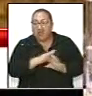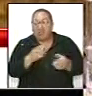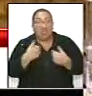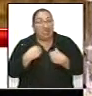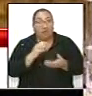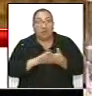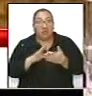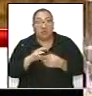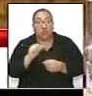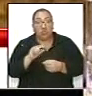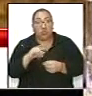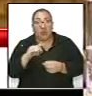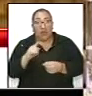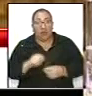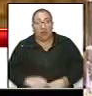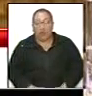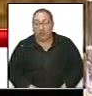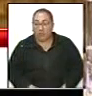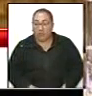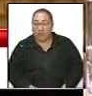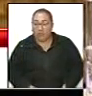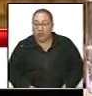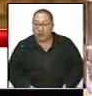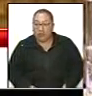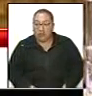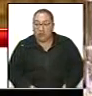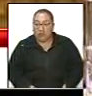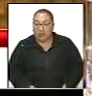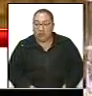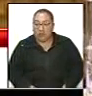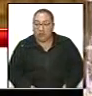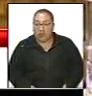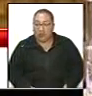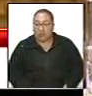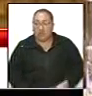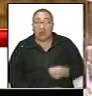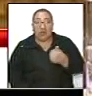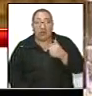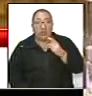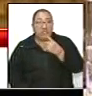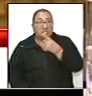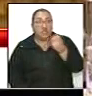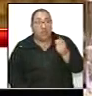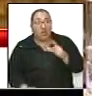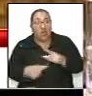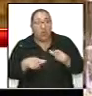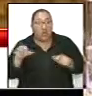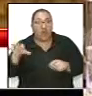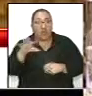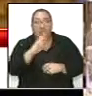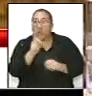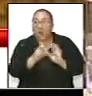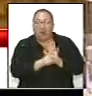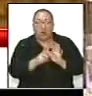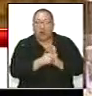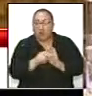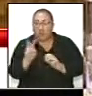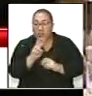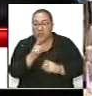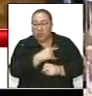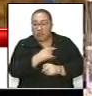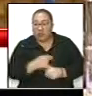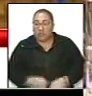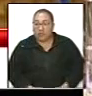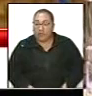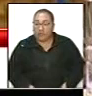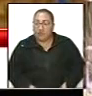la autorización de poder hacerlo. Hemos identificado casi 100 establecimientos ilegales en 22 universidades